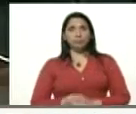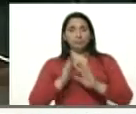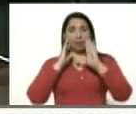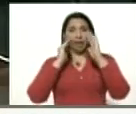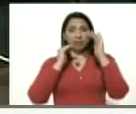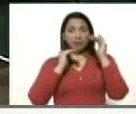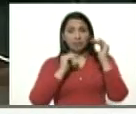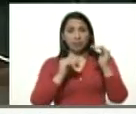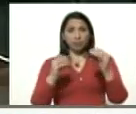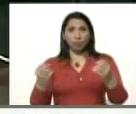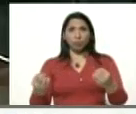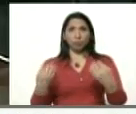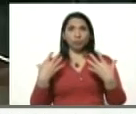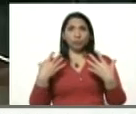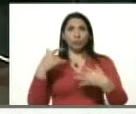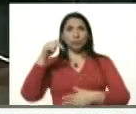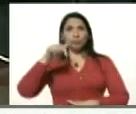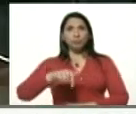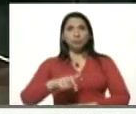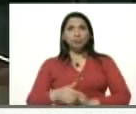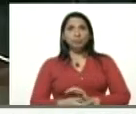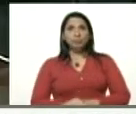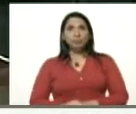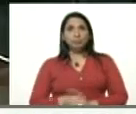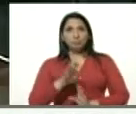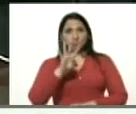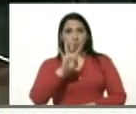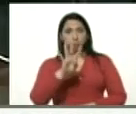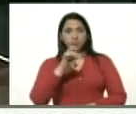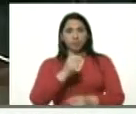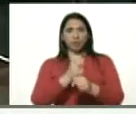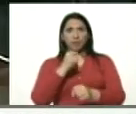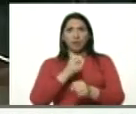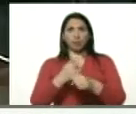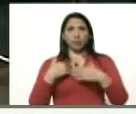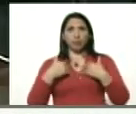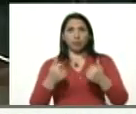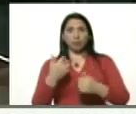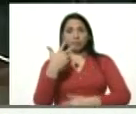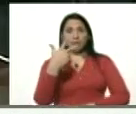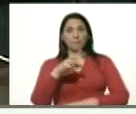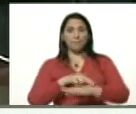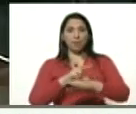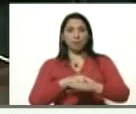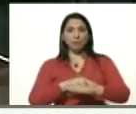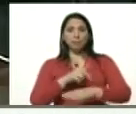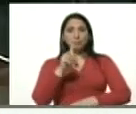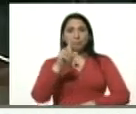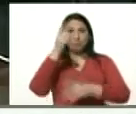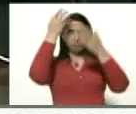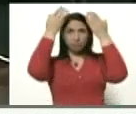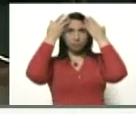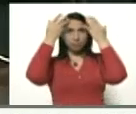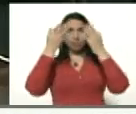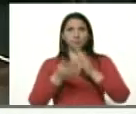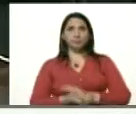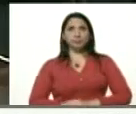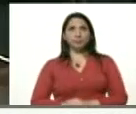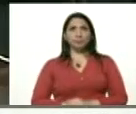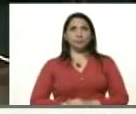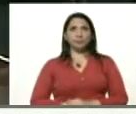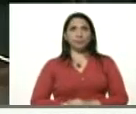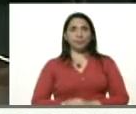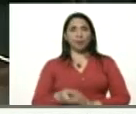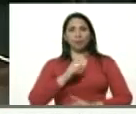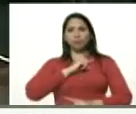atendiéndolos, se han contagiado hoy 4 trabajadores de la salud, 3 médicos y un enfermero. He